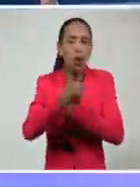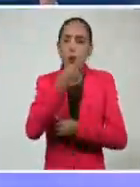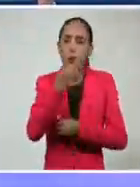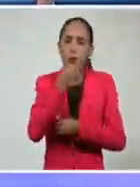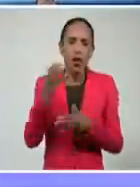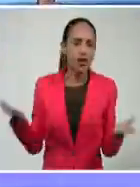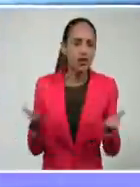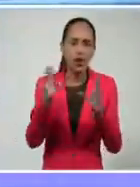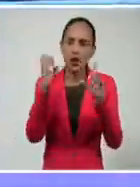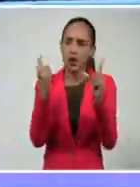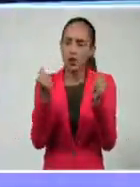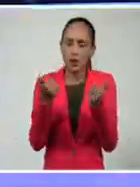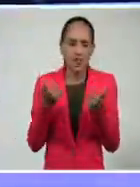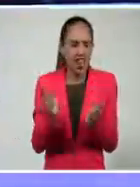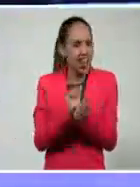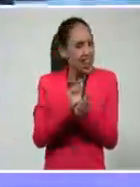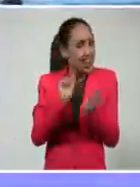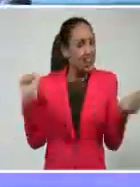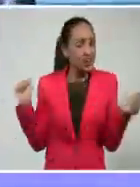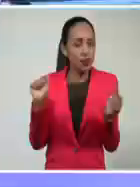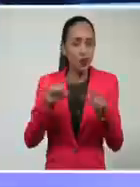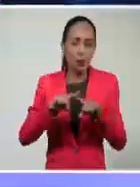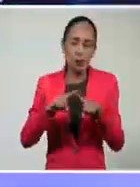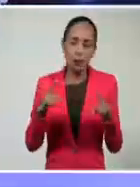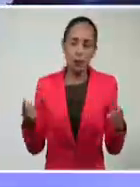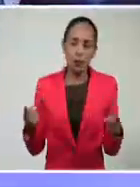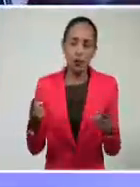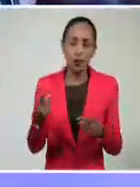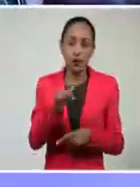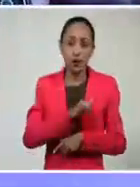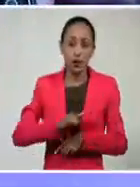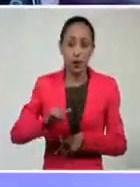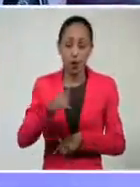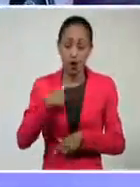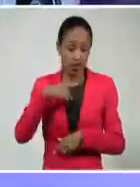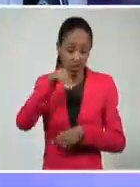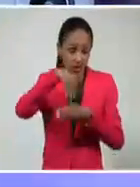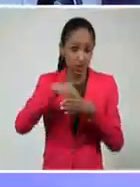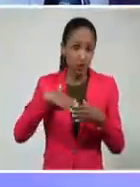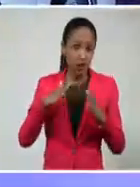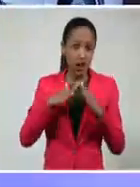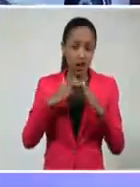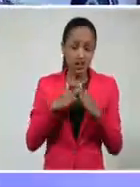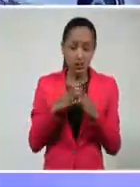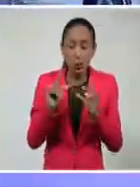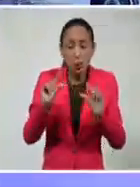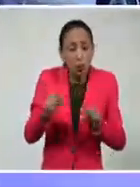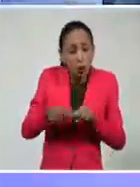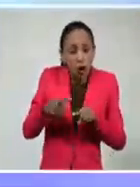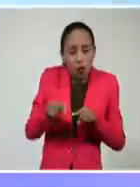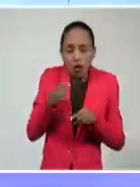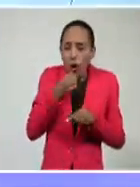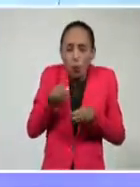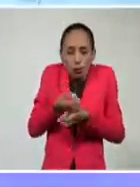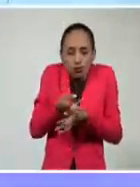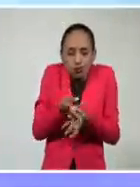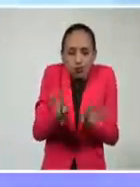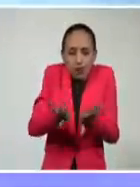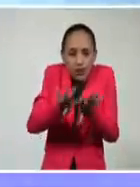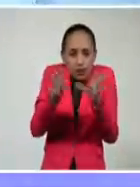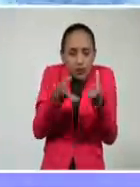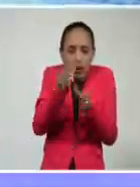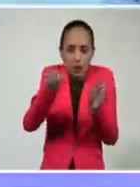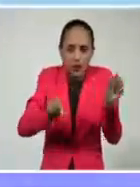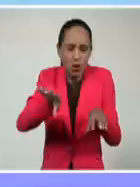manos, porque ocurre lo que en mi casa. Es difícil repartir lo poco entre todos y lograr que todos queden